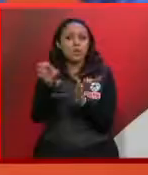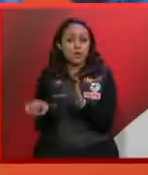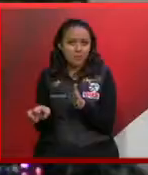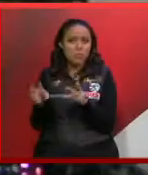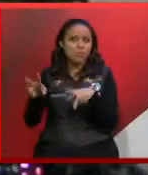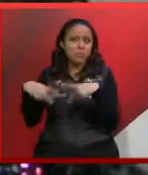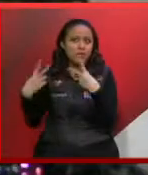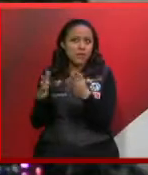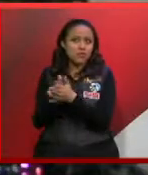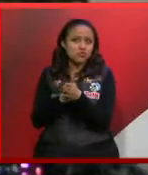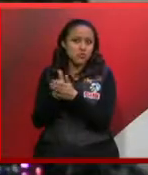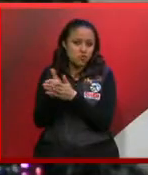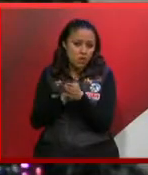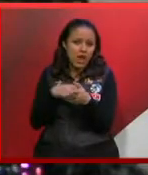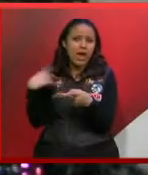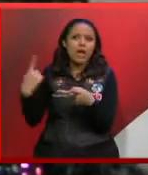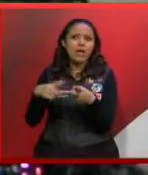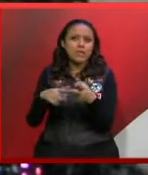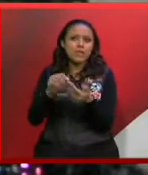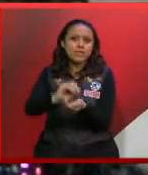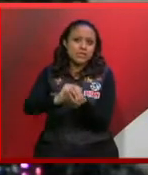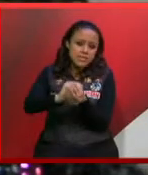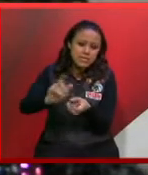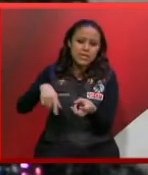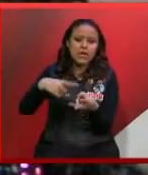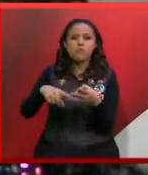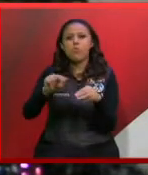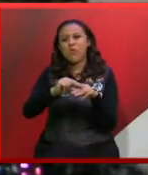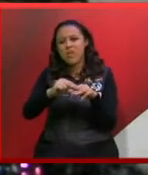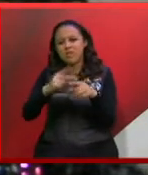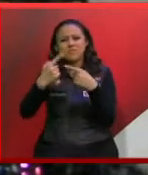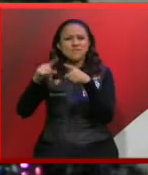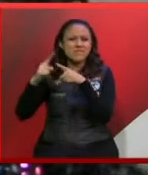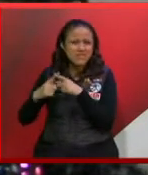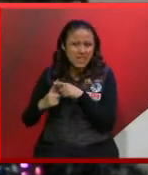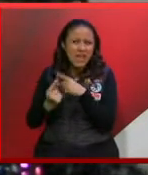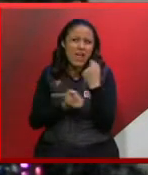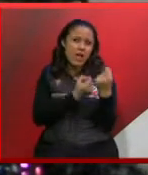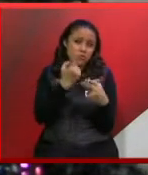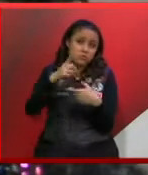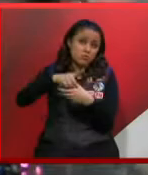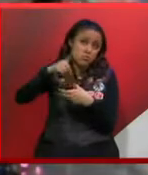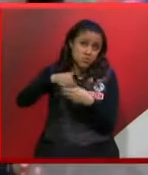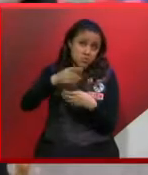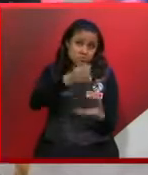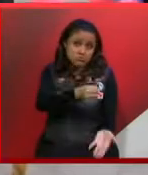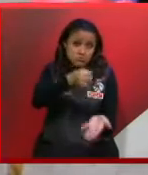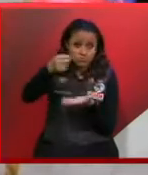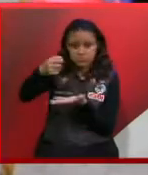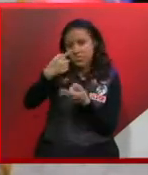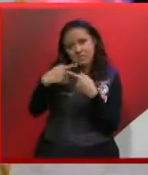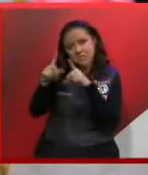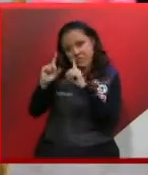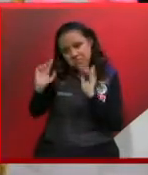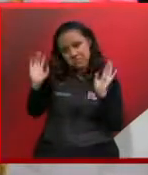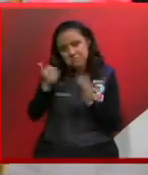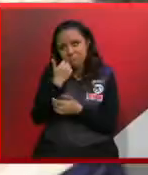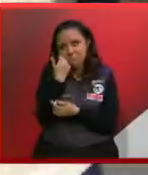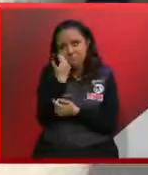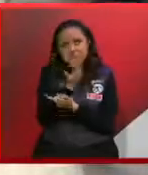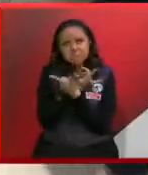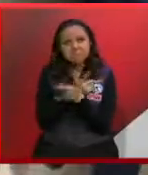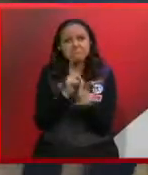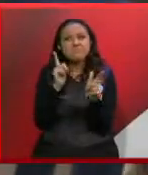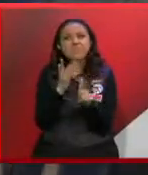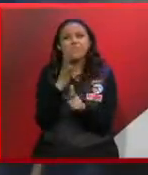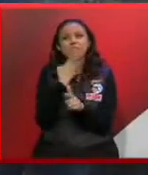venta de chocolates, hacemos alguna rifa, venta de boletos, algunos nos hacen donación en especie. Sin duda, los buenos cimientos